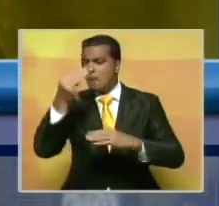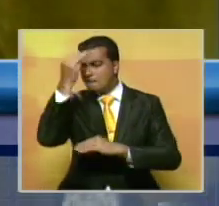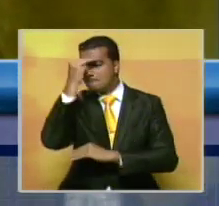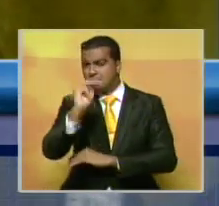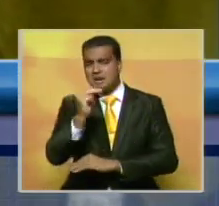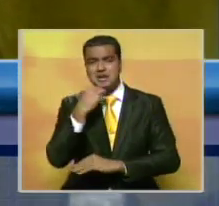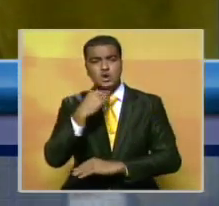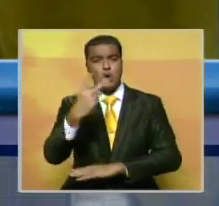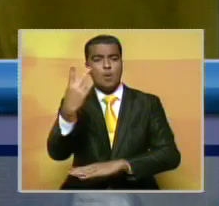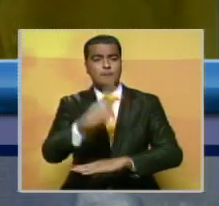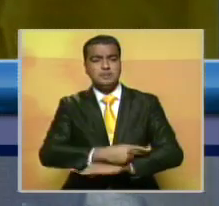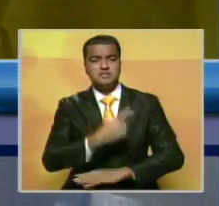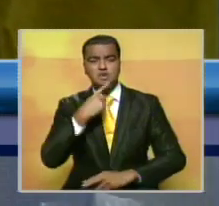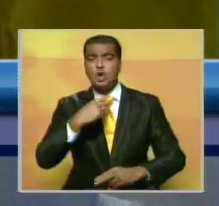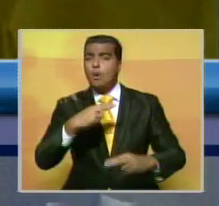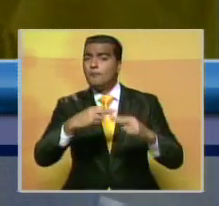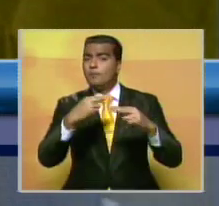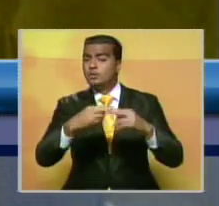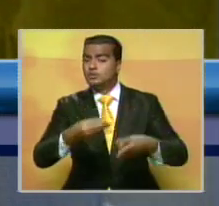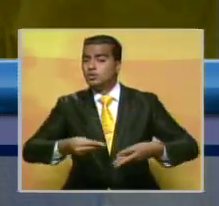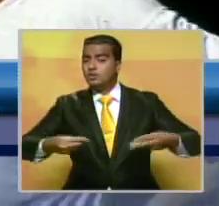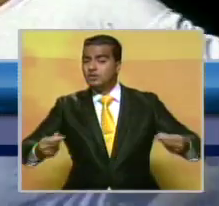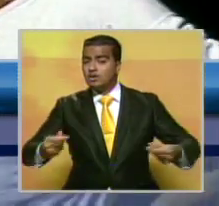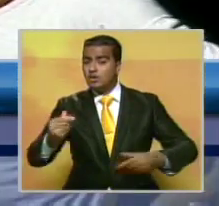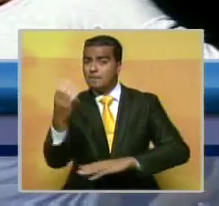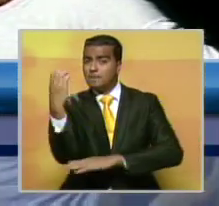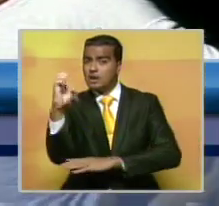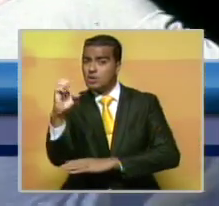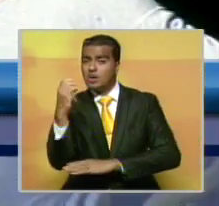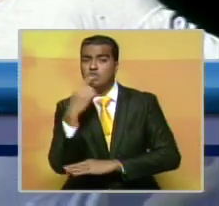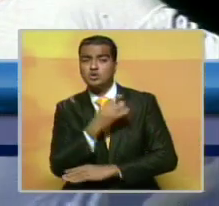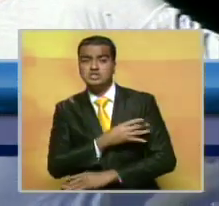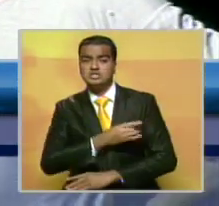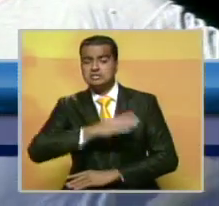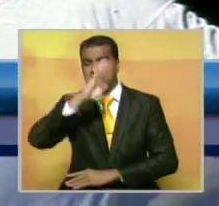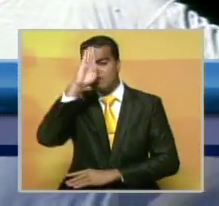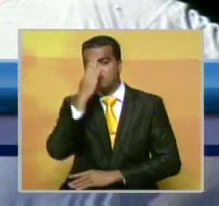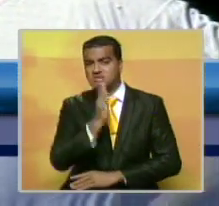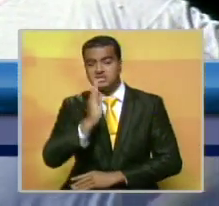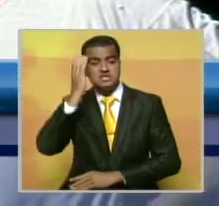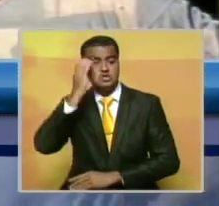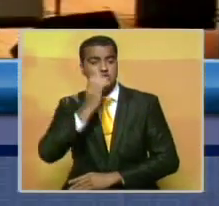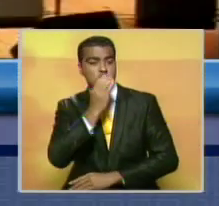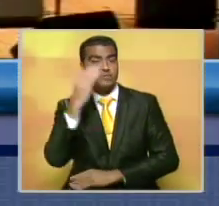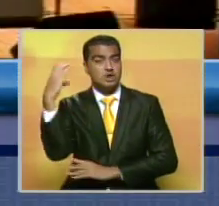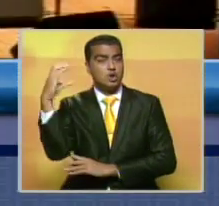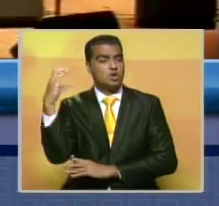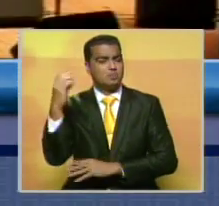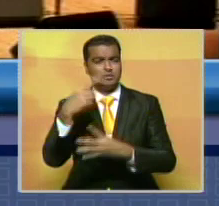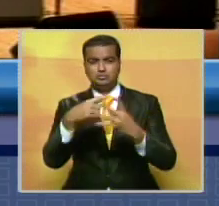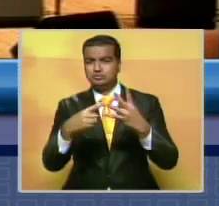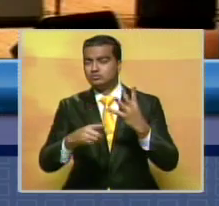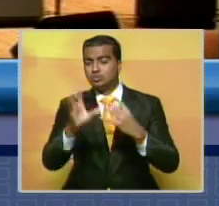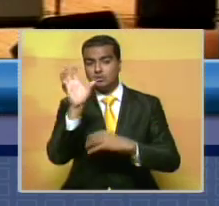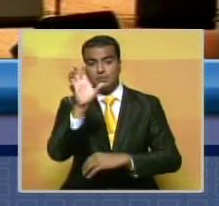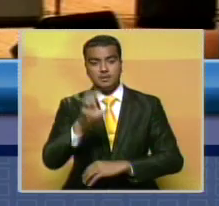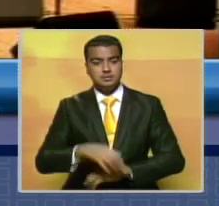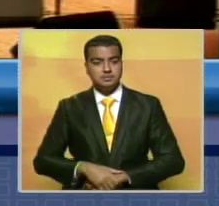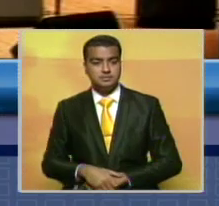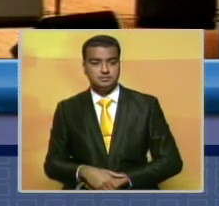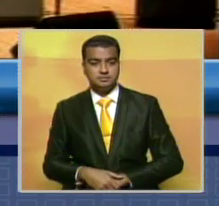México, Panamá, Puerto Rico, Ecuador, Chile, Brasil, Cuba y Colombia. Londres está